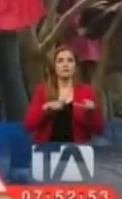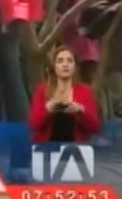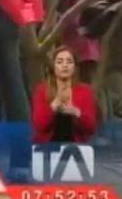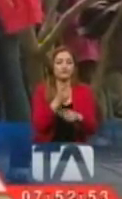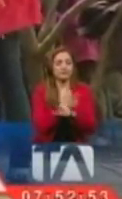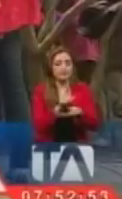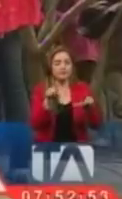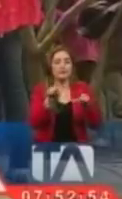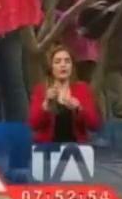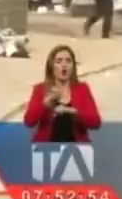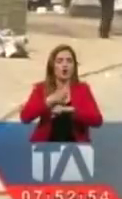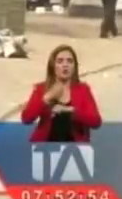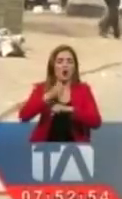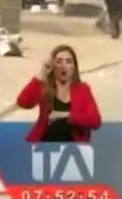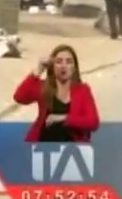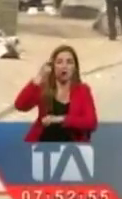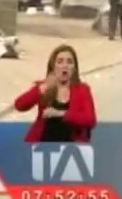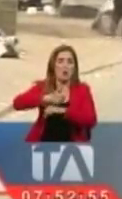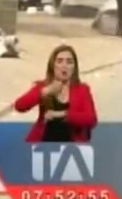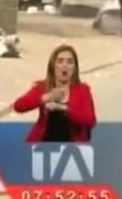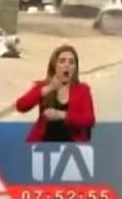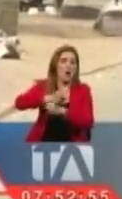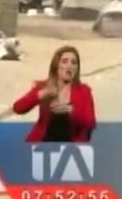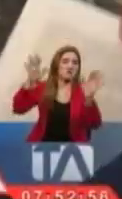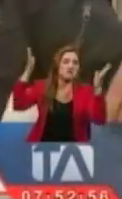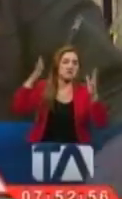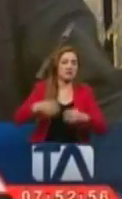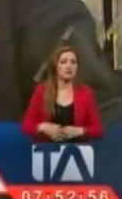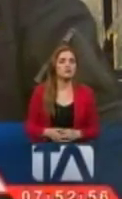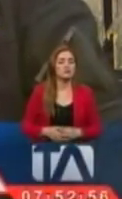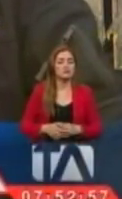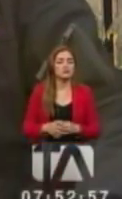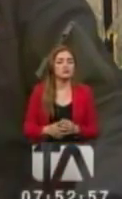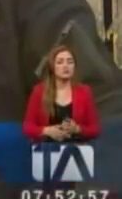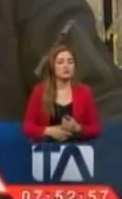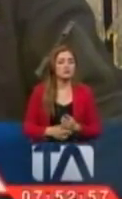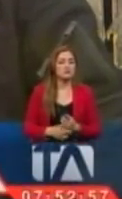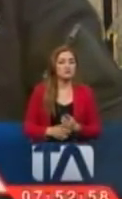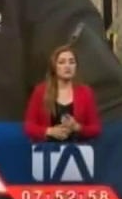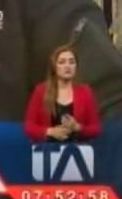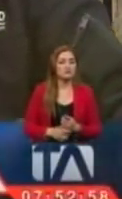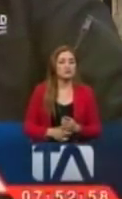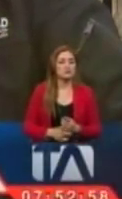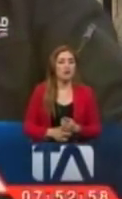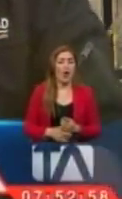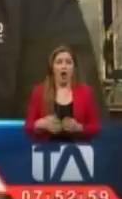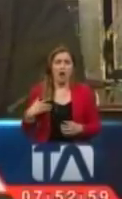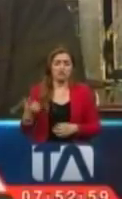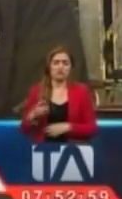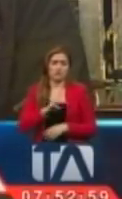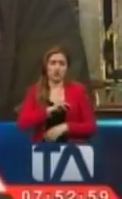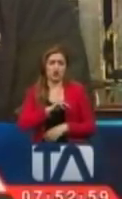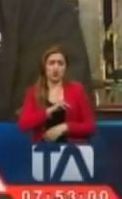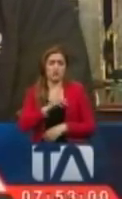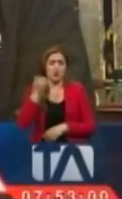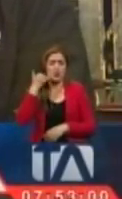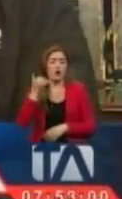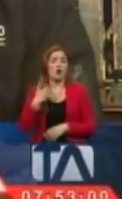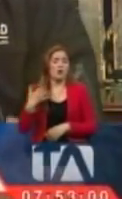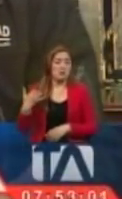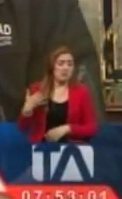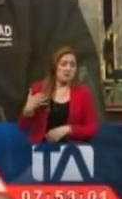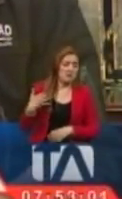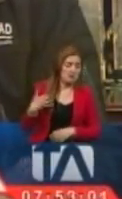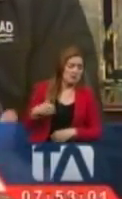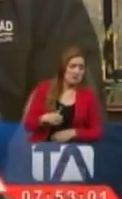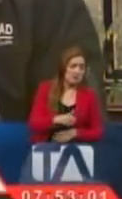pero aún las autoridades gubernamentales no se pronuncian hemos hecho también los los acercamientos telefónicos con la finalidad de